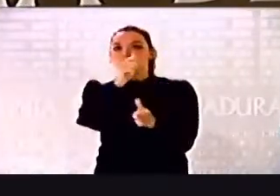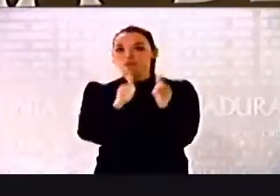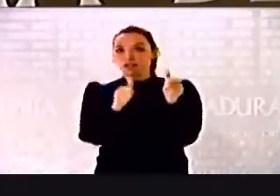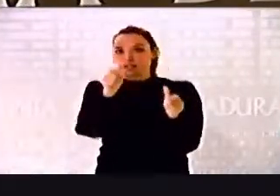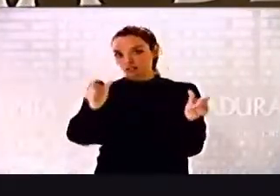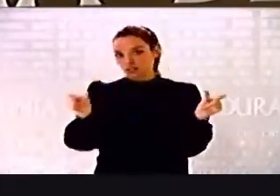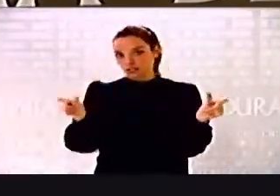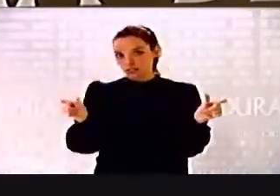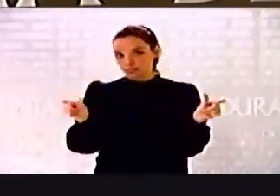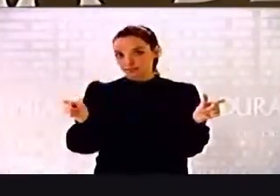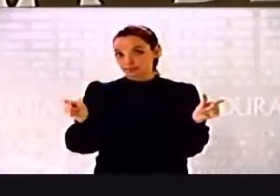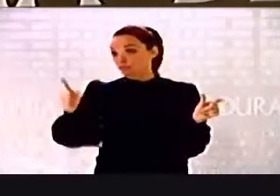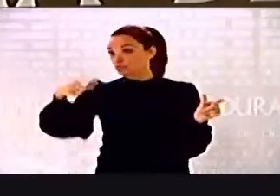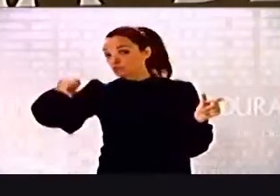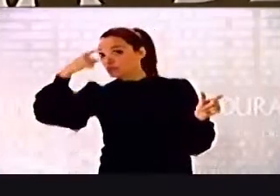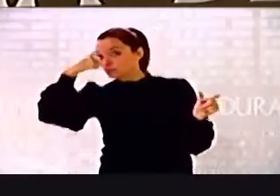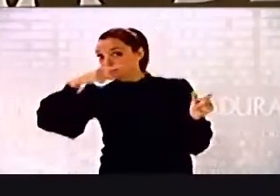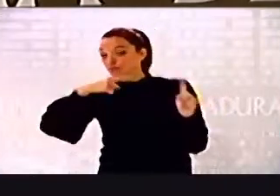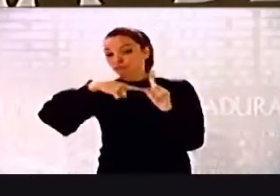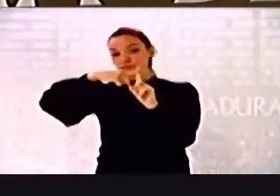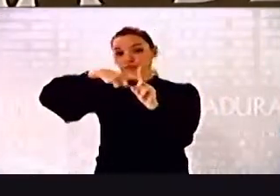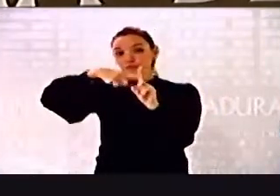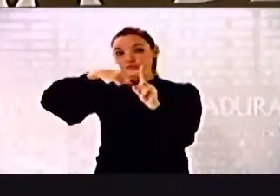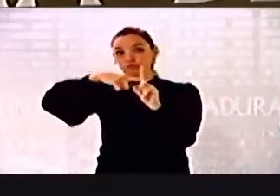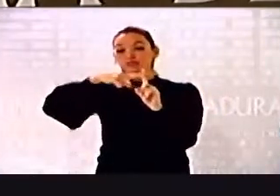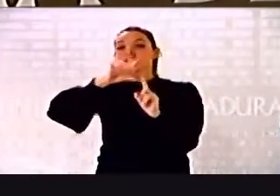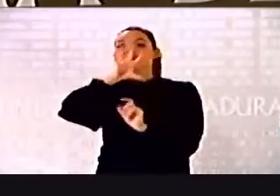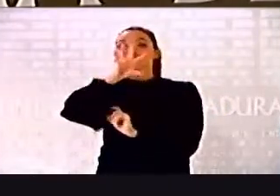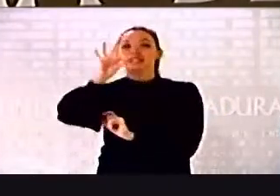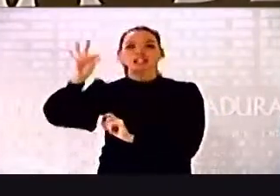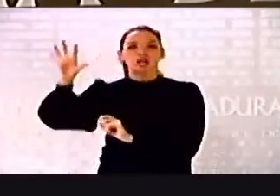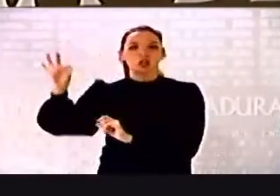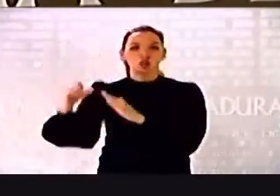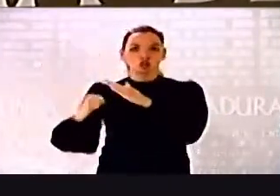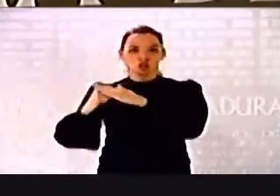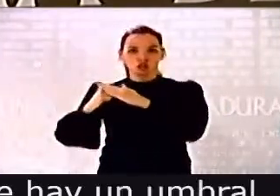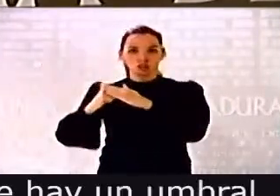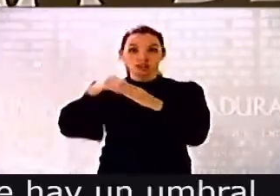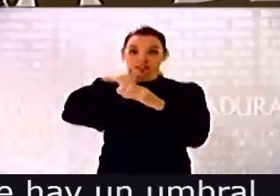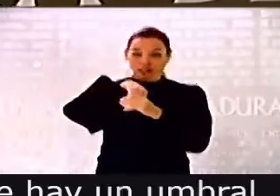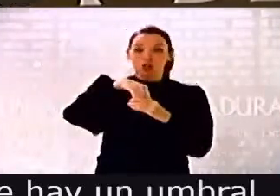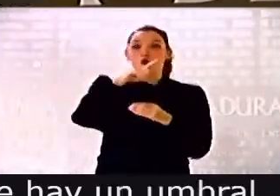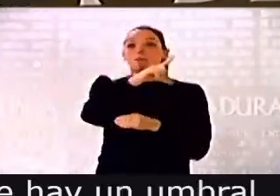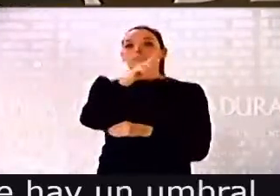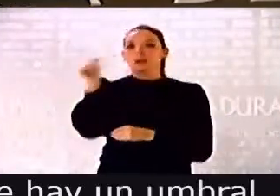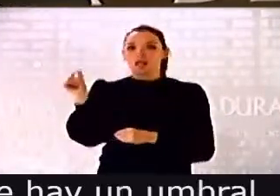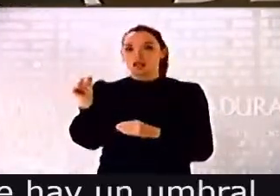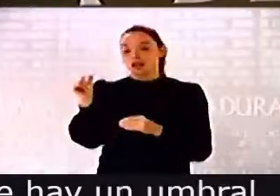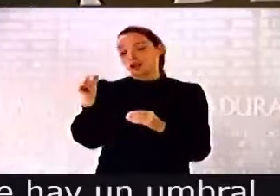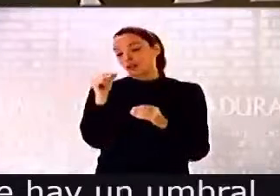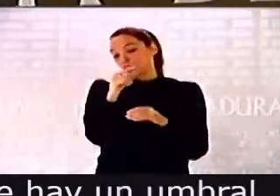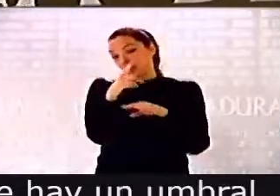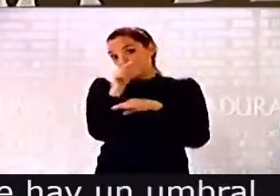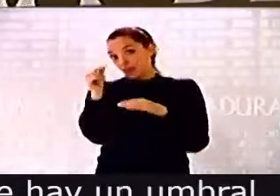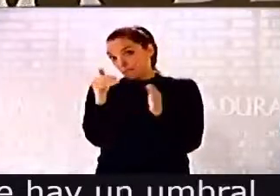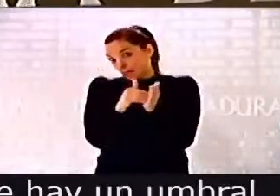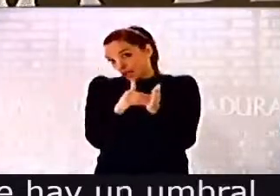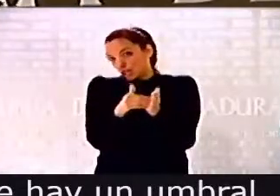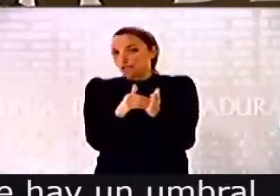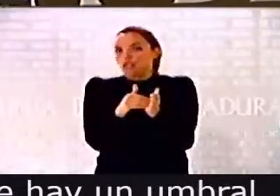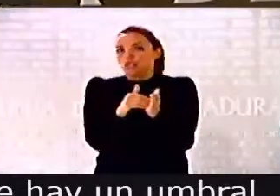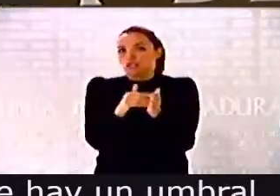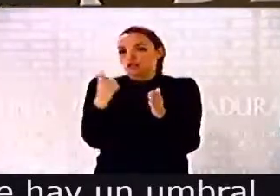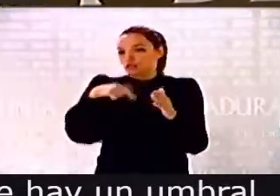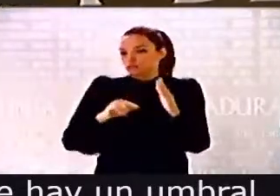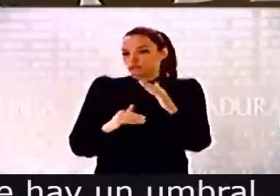Saben ustedes que hay un umbral que es el de 500 casos por 100.000 habitantes, que es un umbral al que no nos gustaría